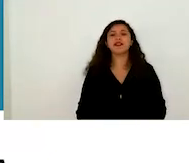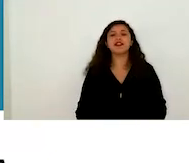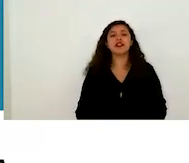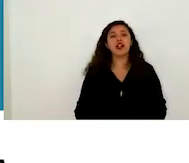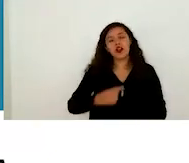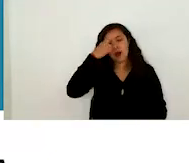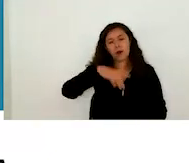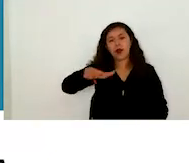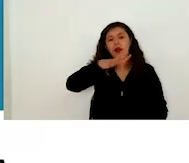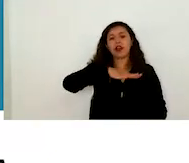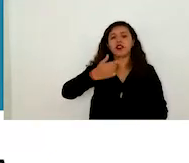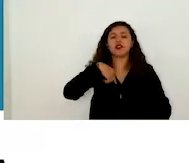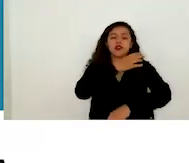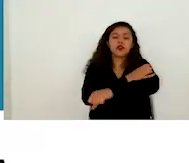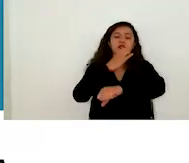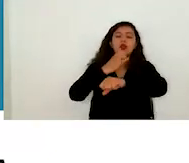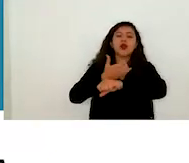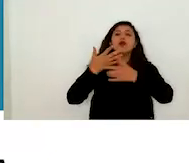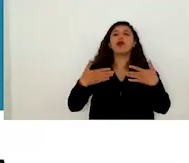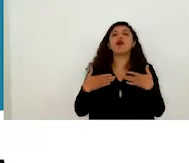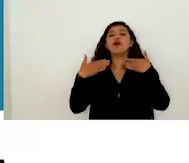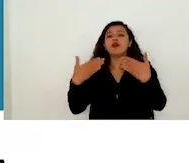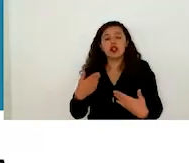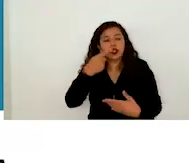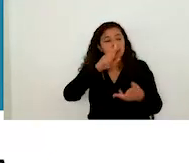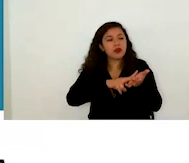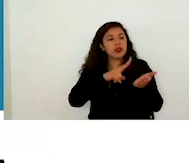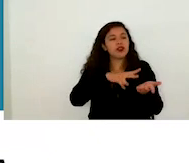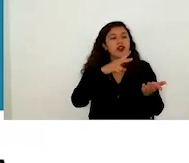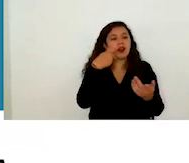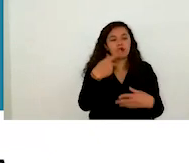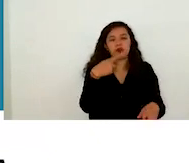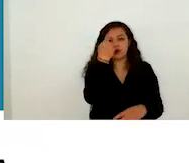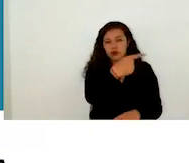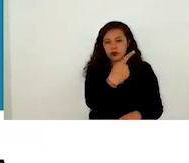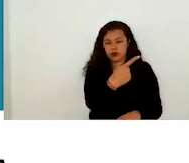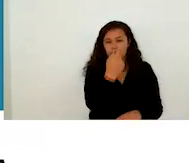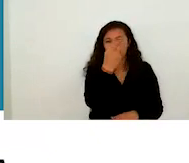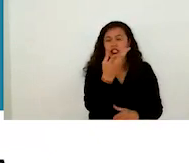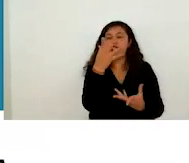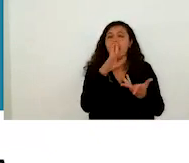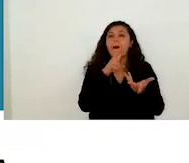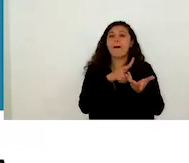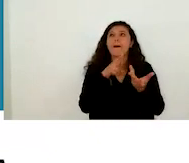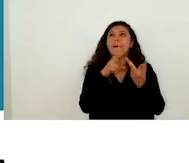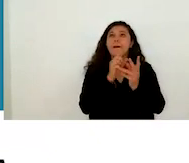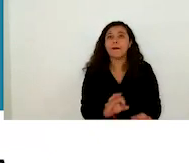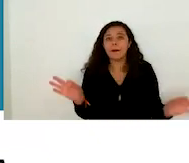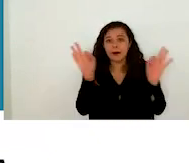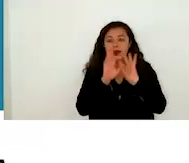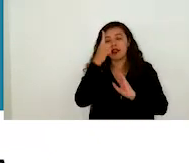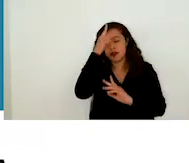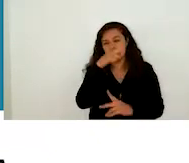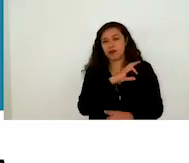de yo soy yo soy compañero confiable tú eres una persona valiosa ese club ese principio este tú puede impactar